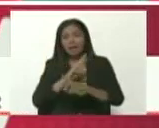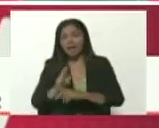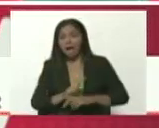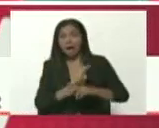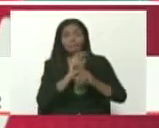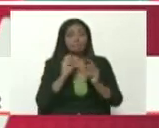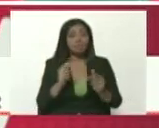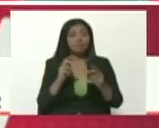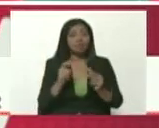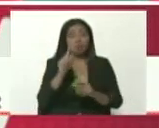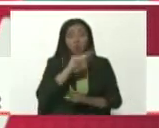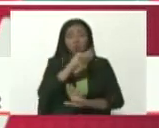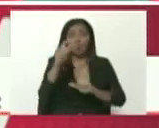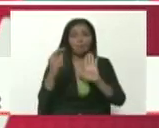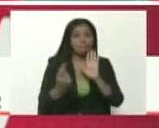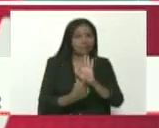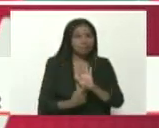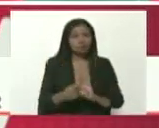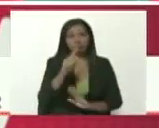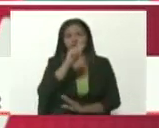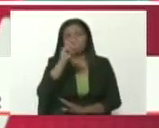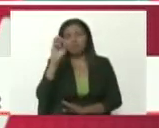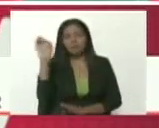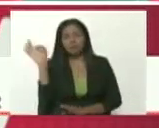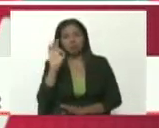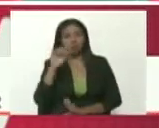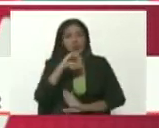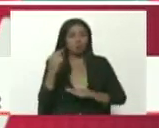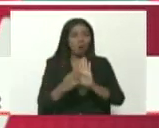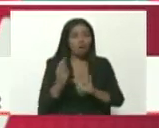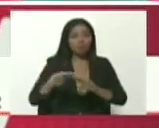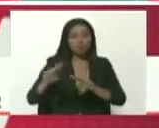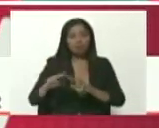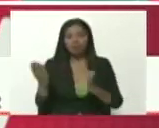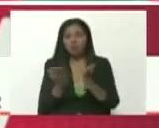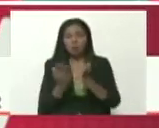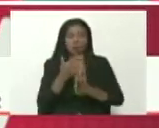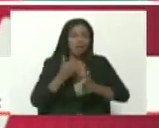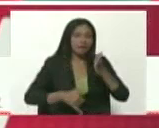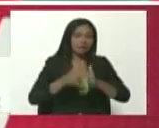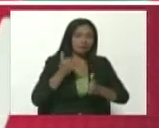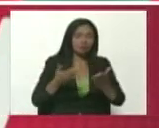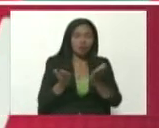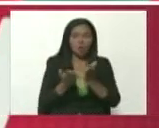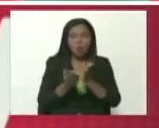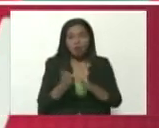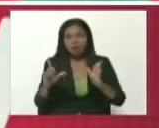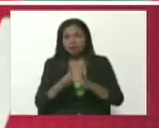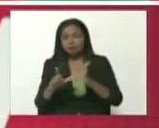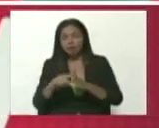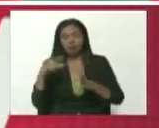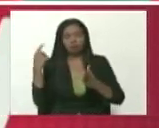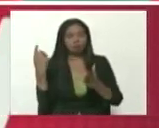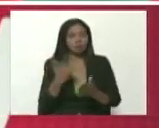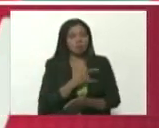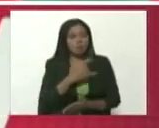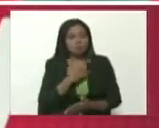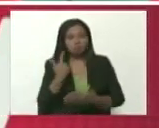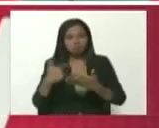posible, 100% de niños, niñas y jóvenes escolarizados en sus escuelas, liceos,